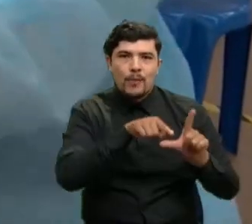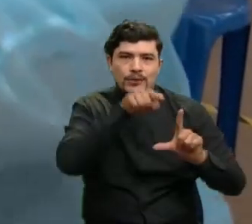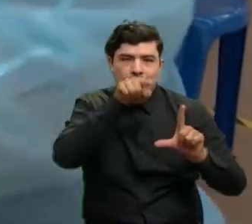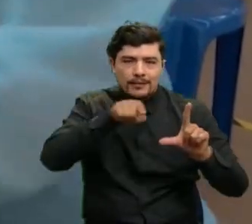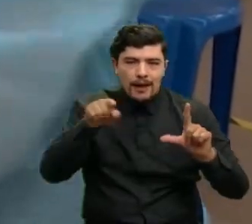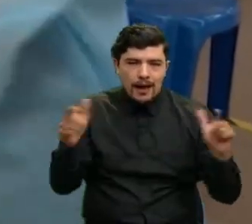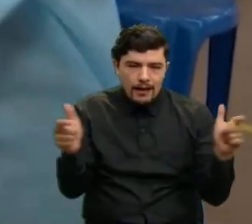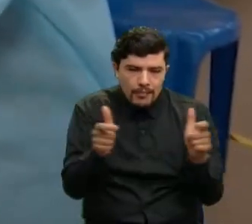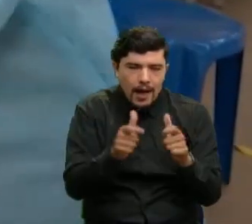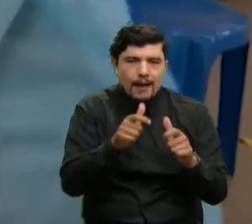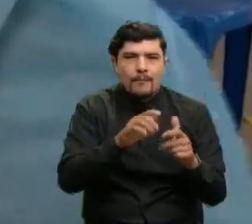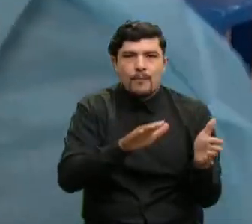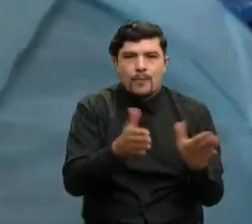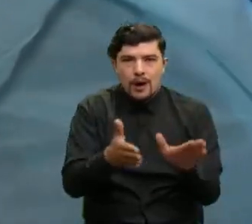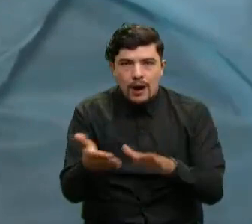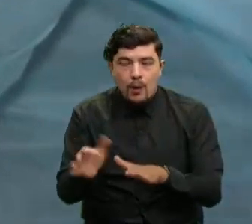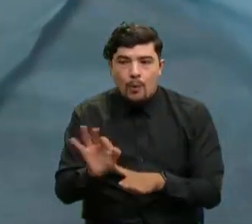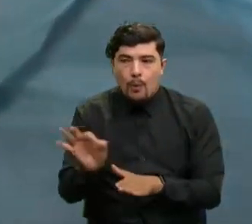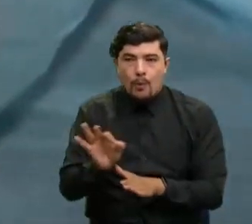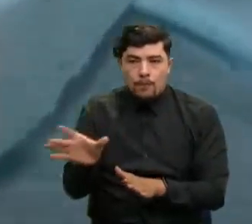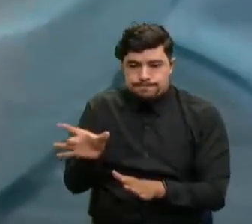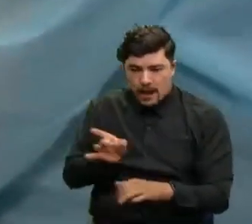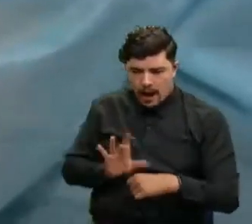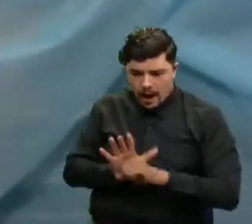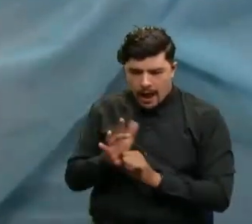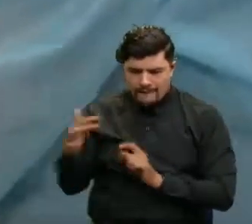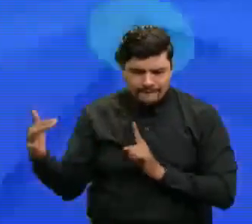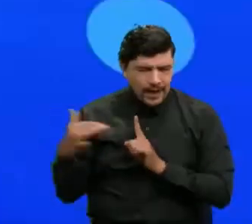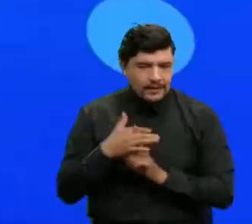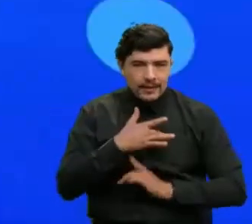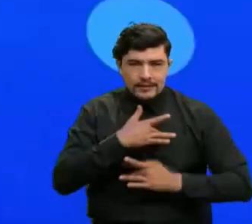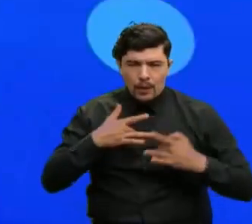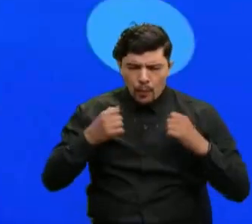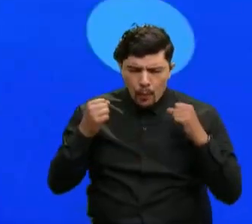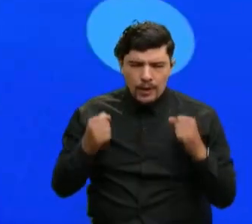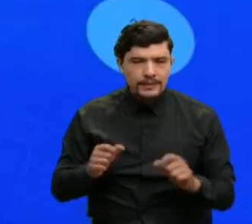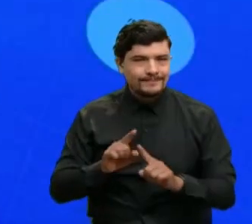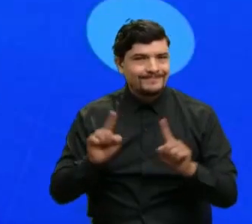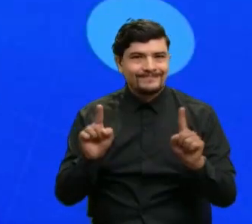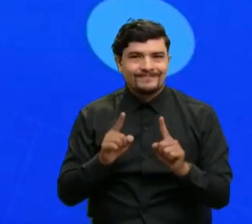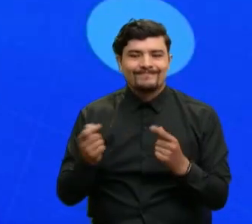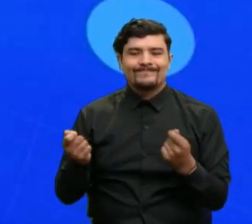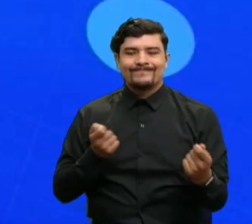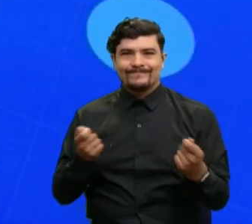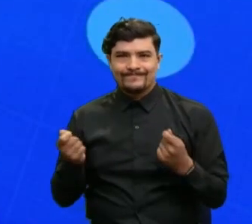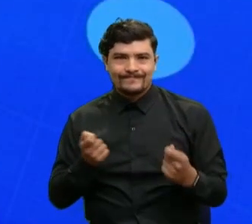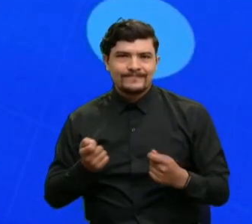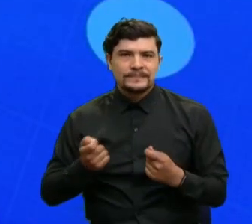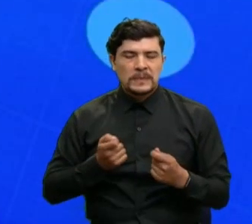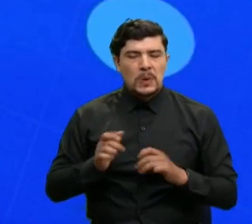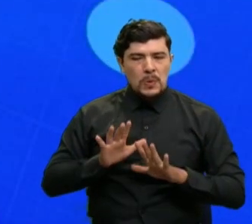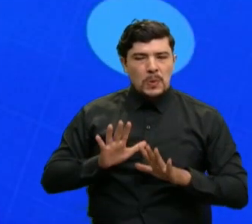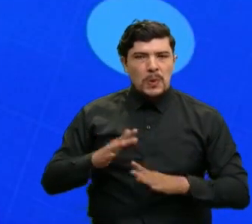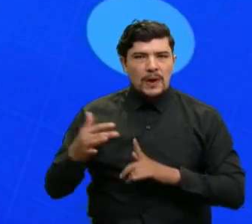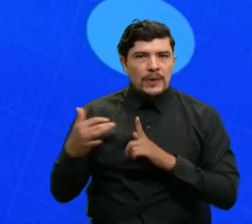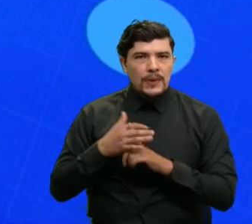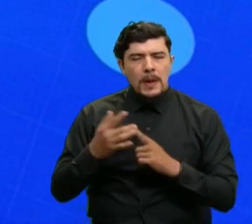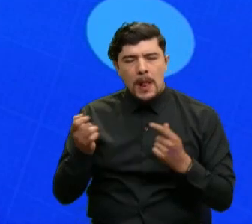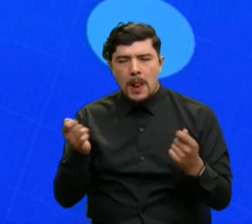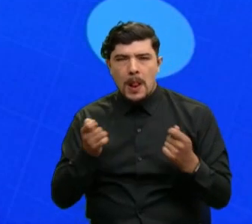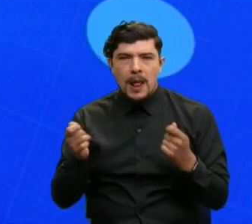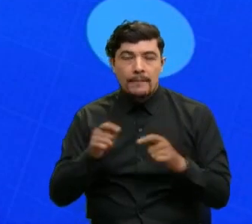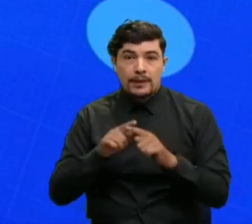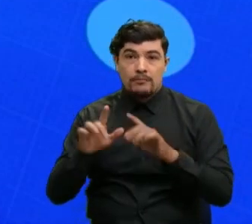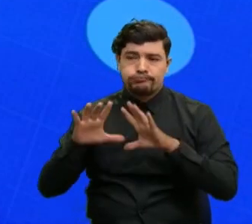los síntomas severos y por supuesto protegen a la población, Diana. En el mundo se han aplicado